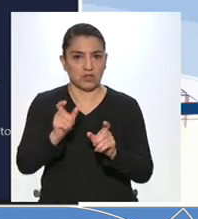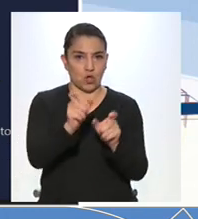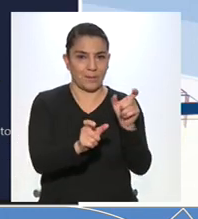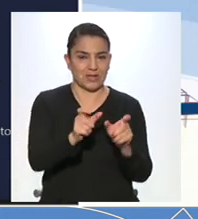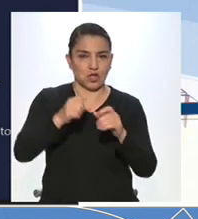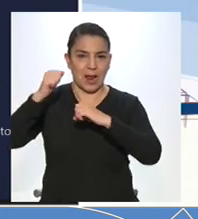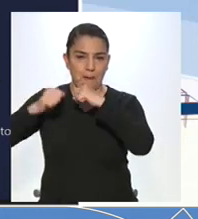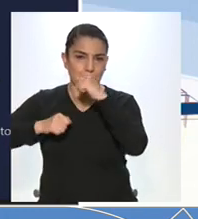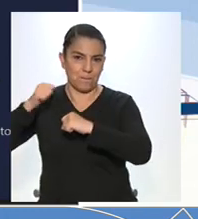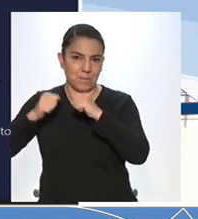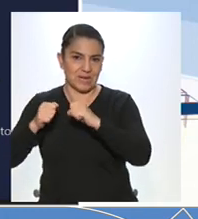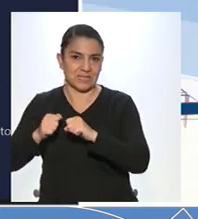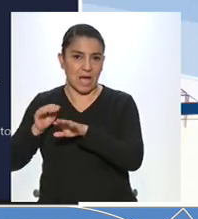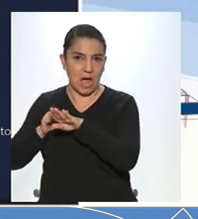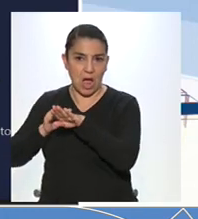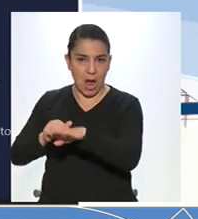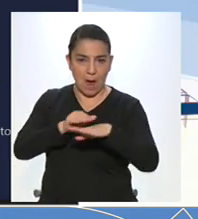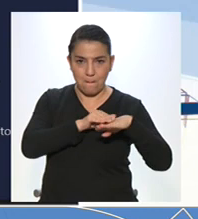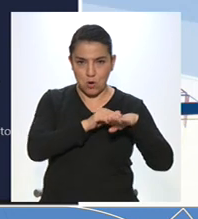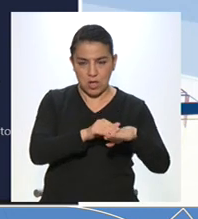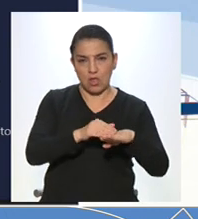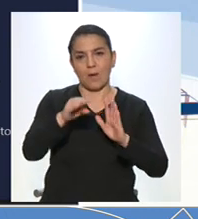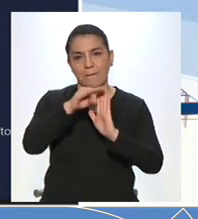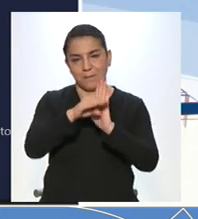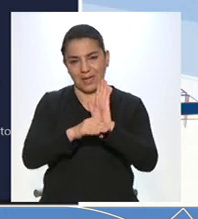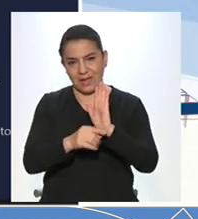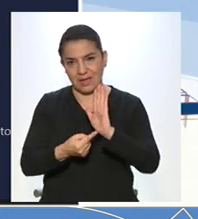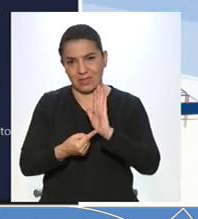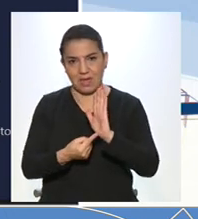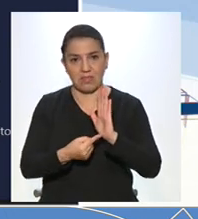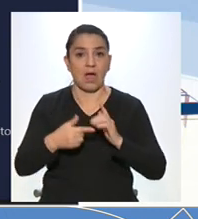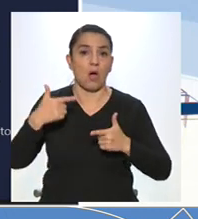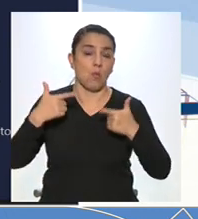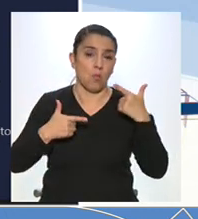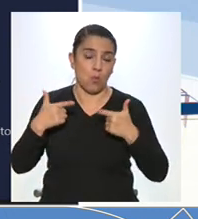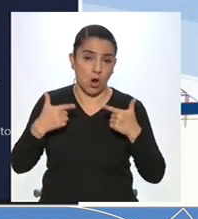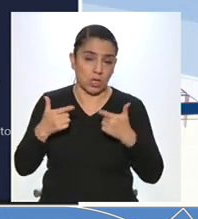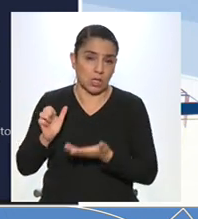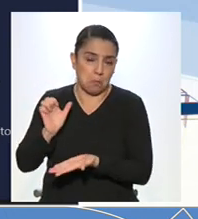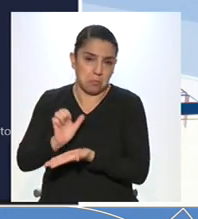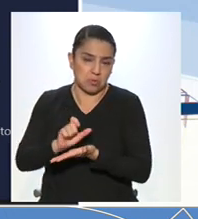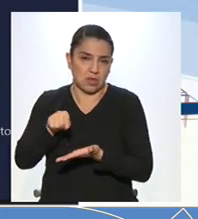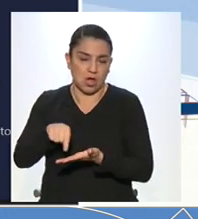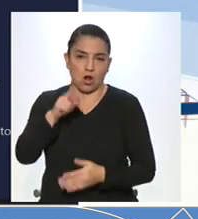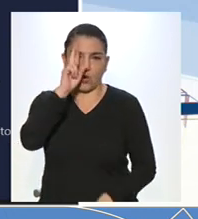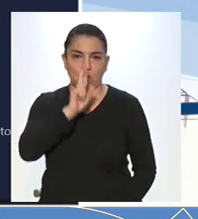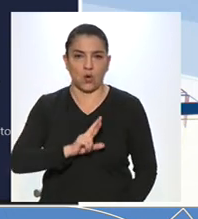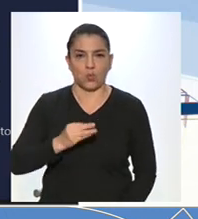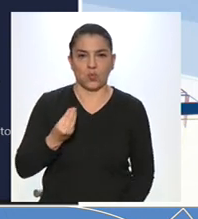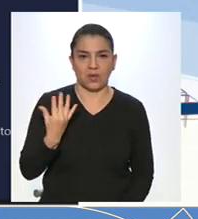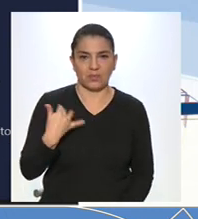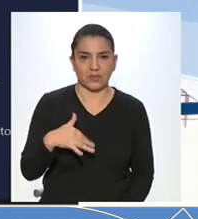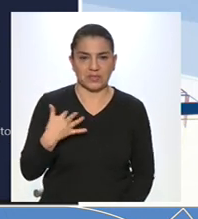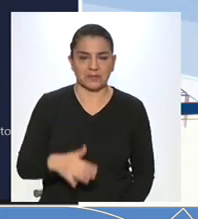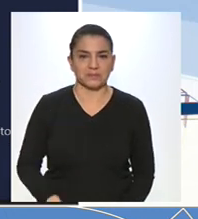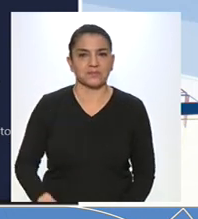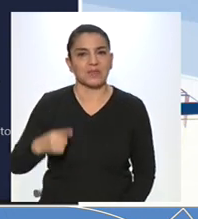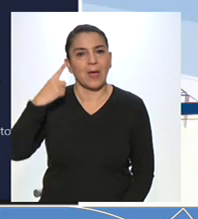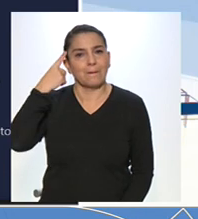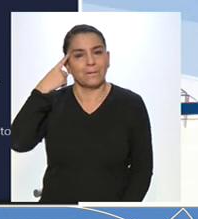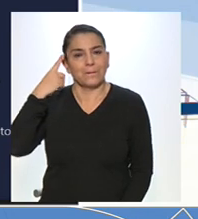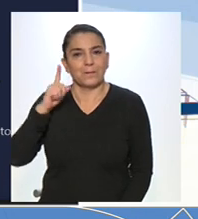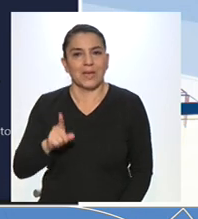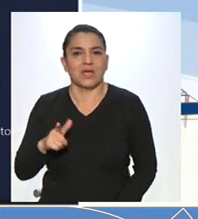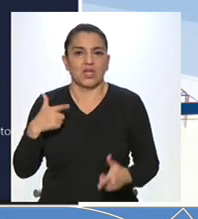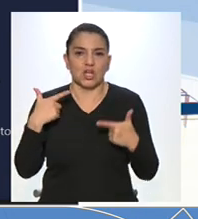que han estado apoyados por un conjunto de medidas donde la política monetaria ha cumplido un rol significativo. No obstante, la magnitud de